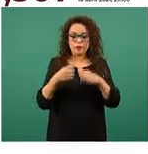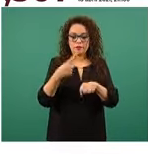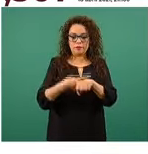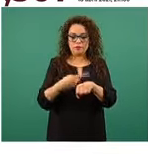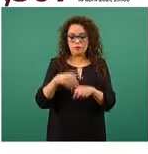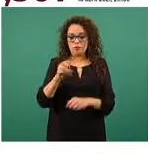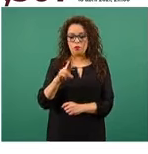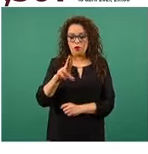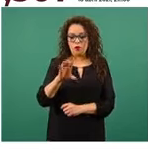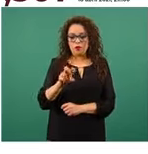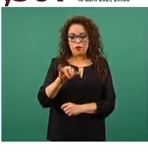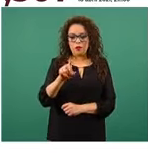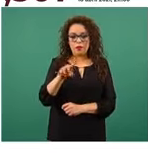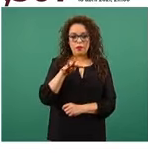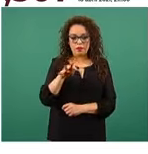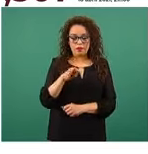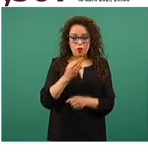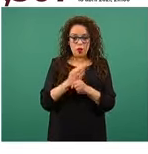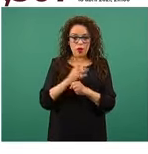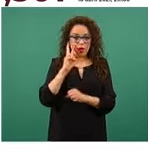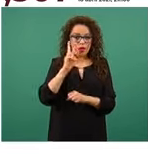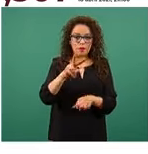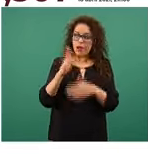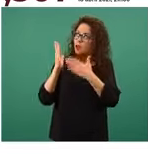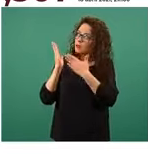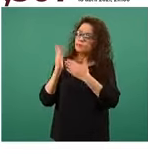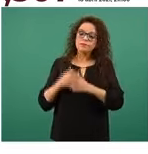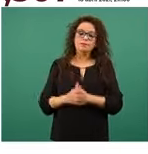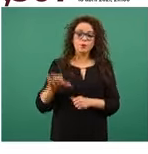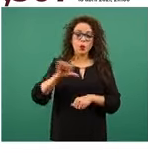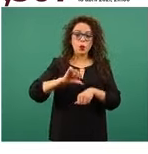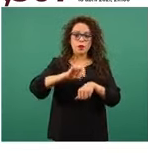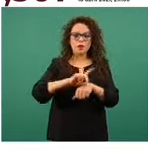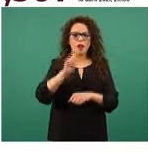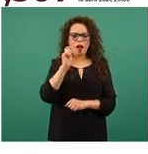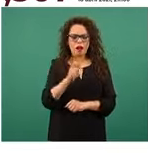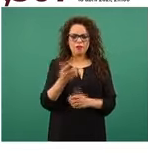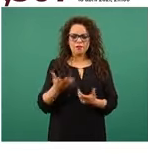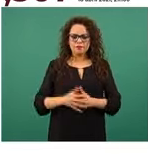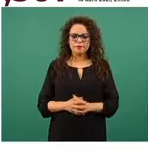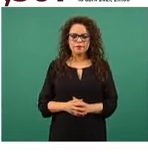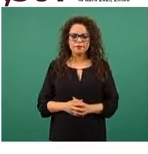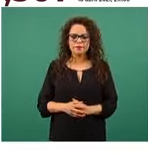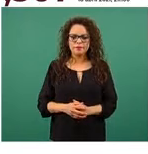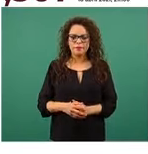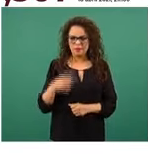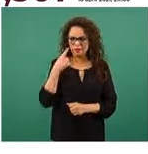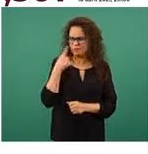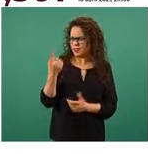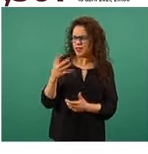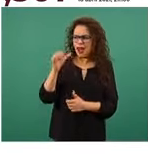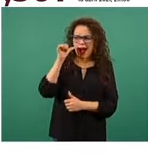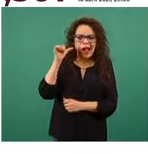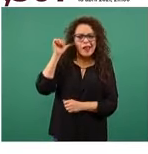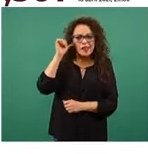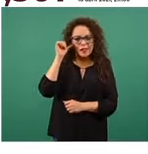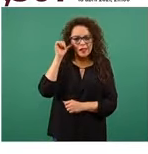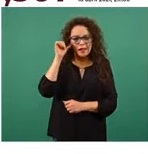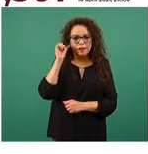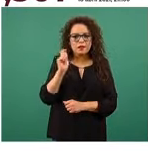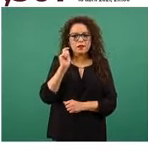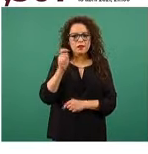COVID-19. Como podemos ver, el día de hoy llamamos la atención porque ya desde ayer que abrimos la gráfica a la